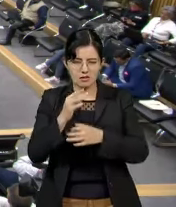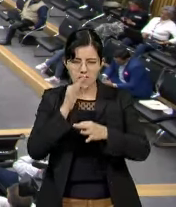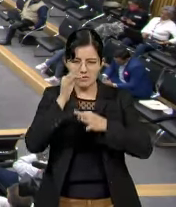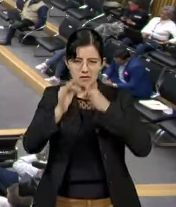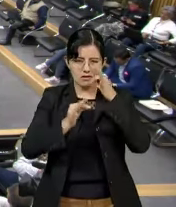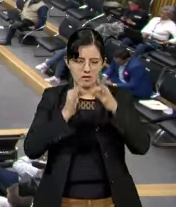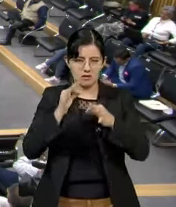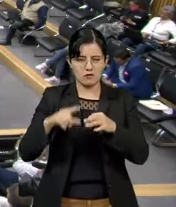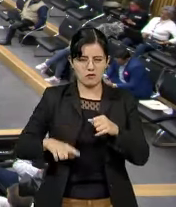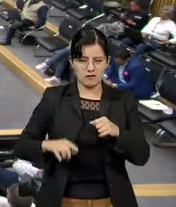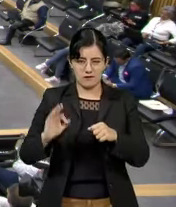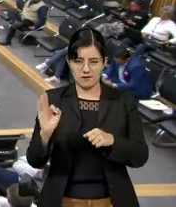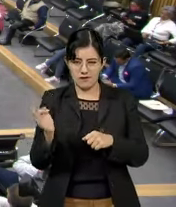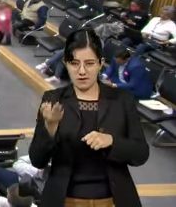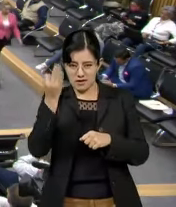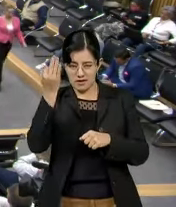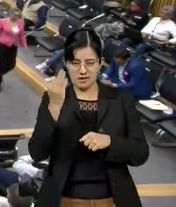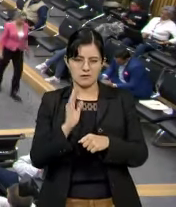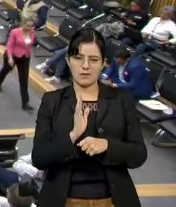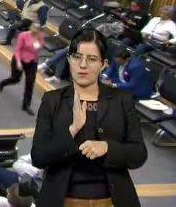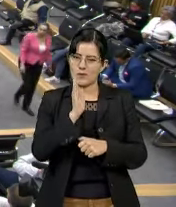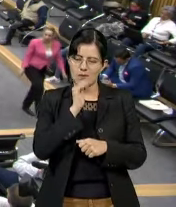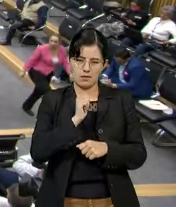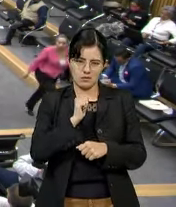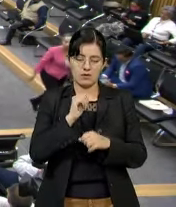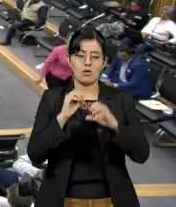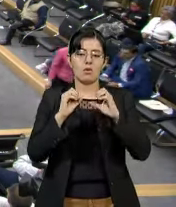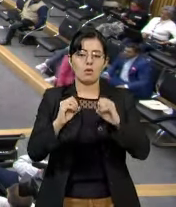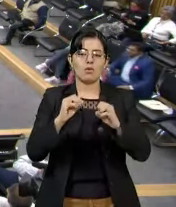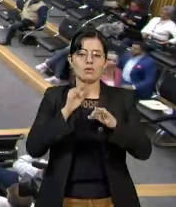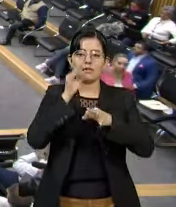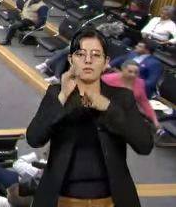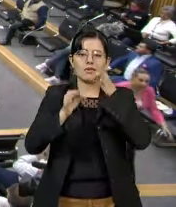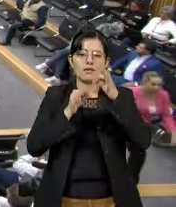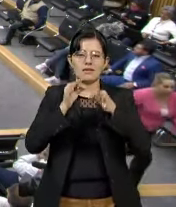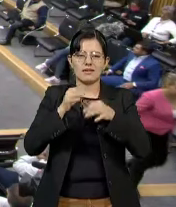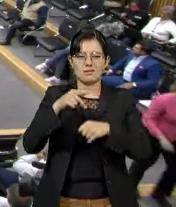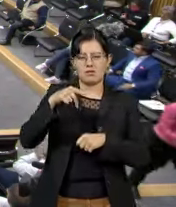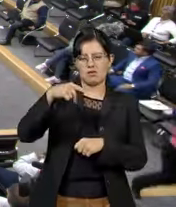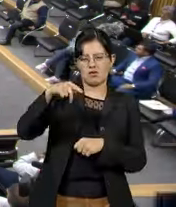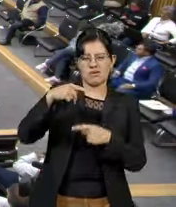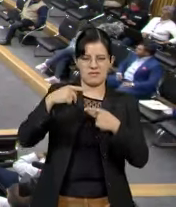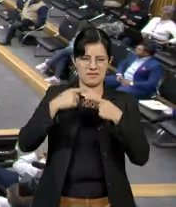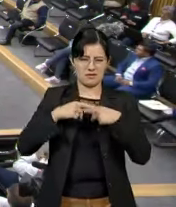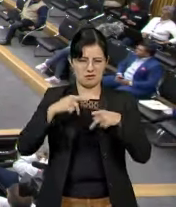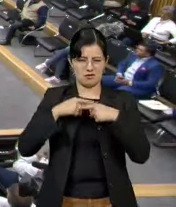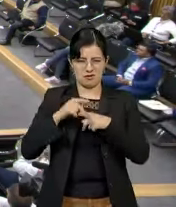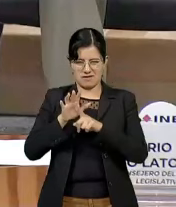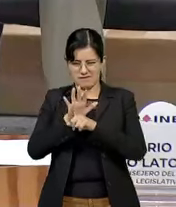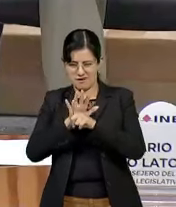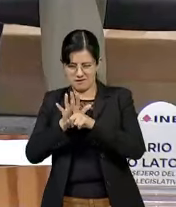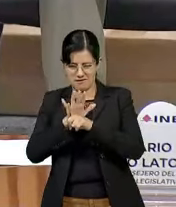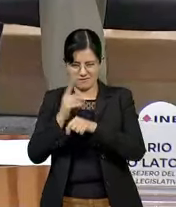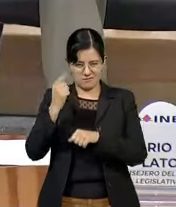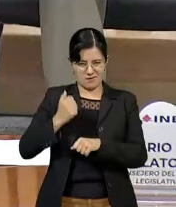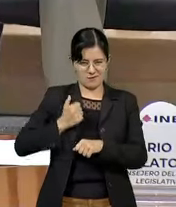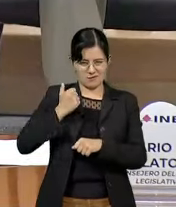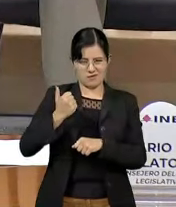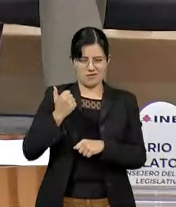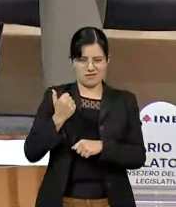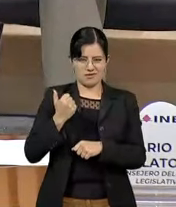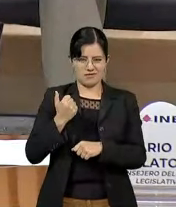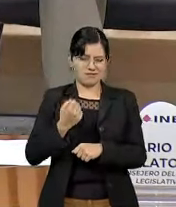o algún otro gobierno ni difundirse elementos de propaganda personalizada de servidor público alguno